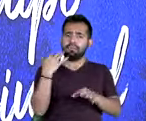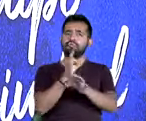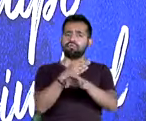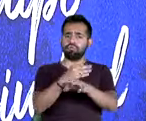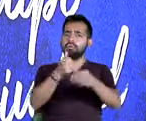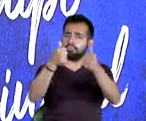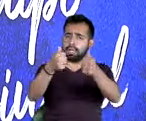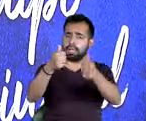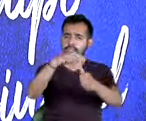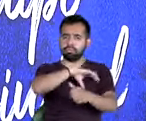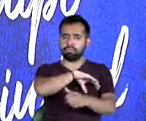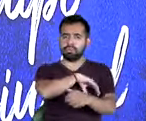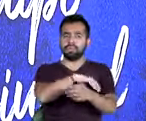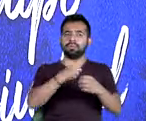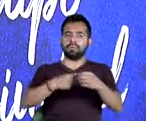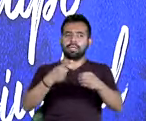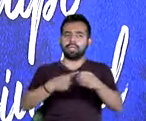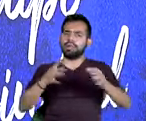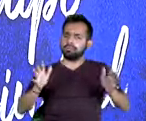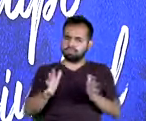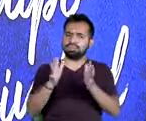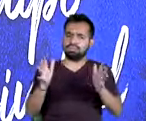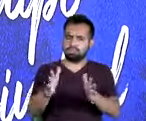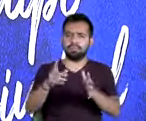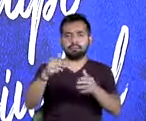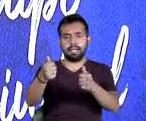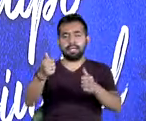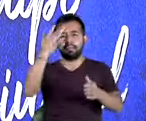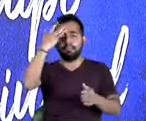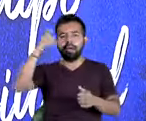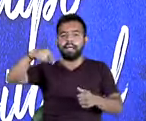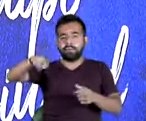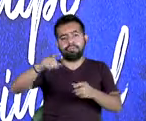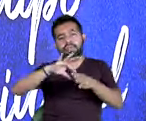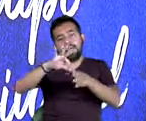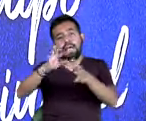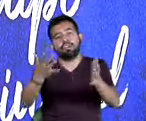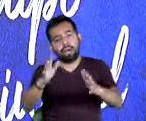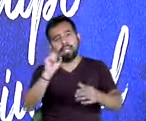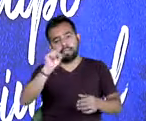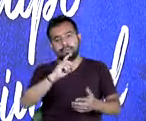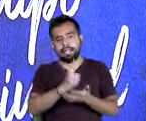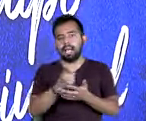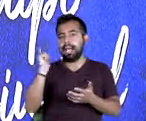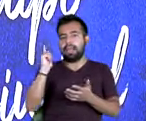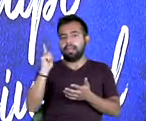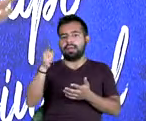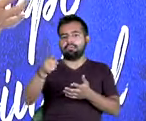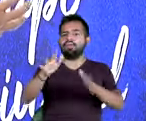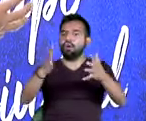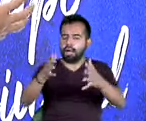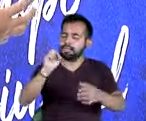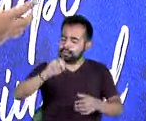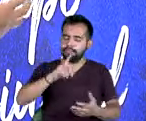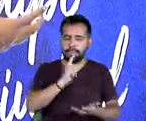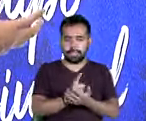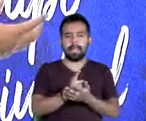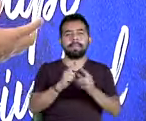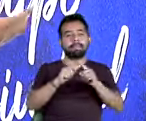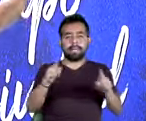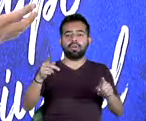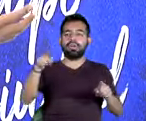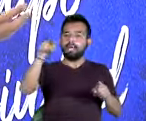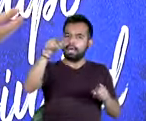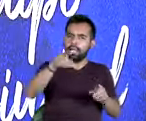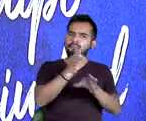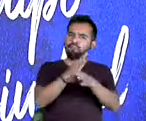en el municipio de Quito. Desestimulados, eso sí. Sin orientación, eso sí. Sin liderazgo, eso sí. Así que nosotros sabemos que tenemos